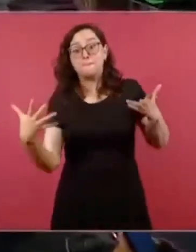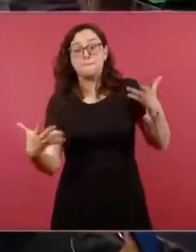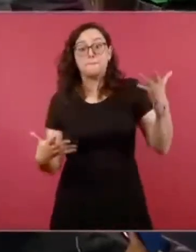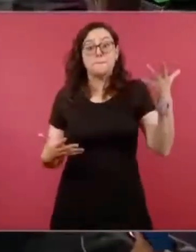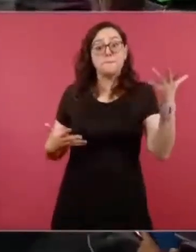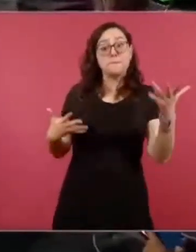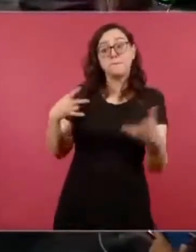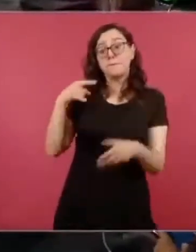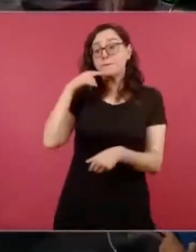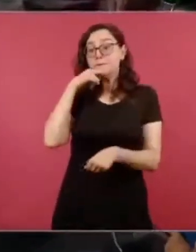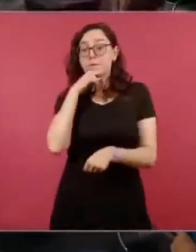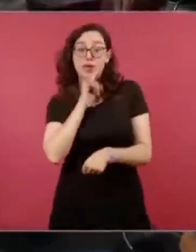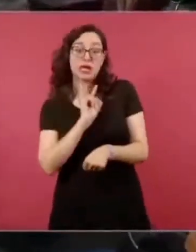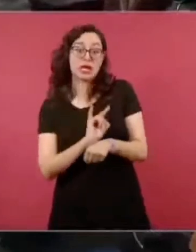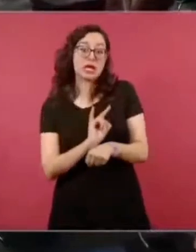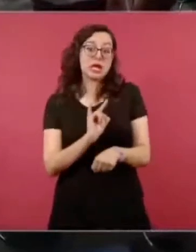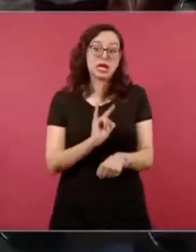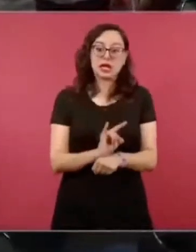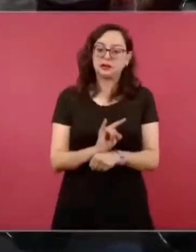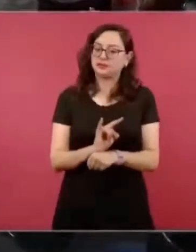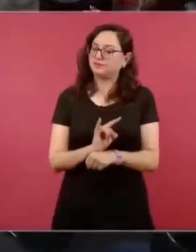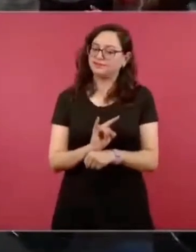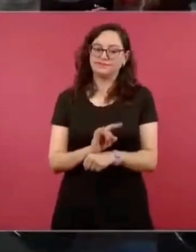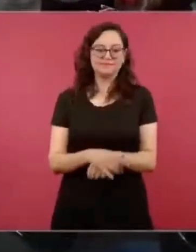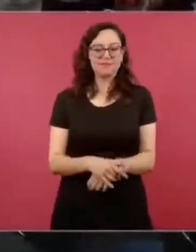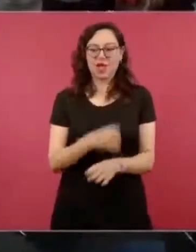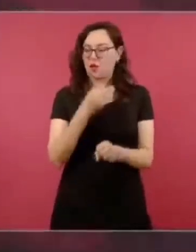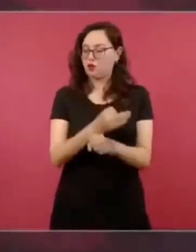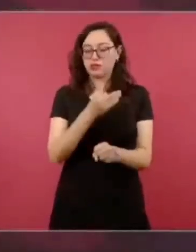Eso es una transformación.